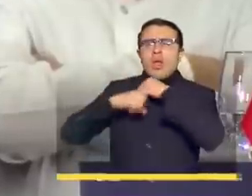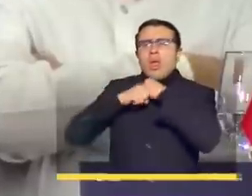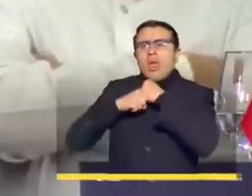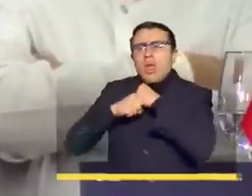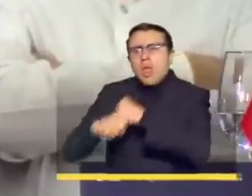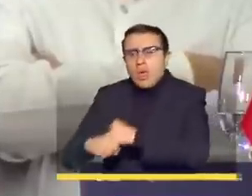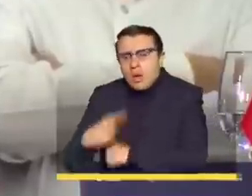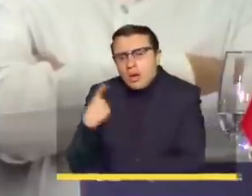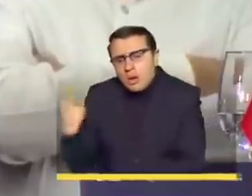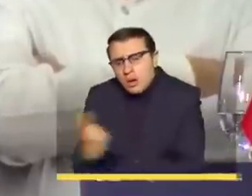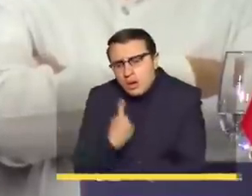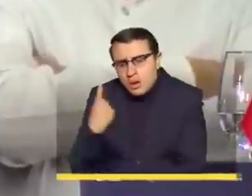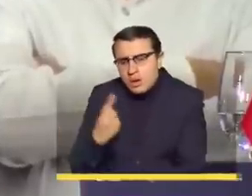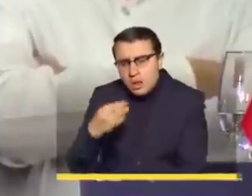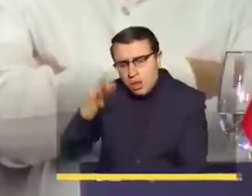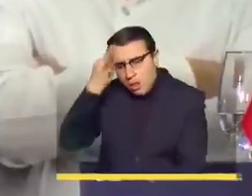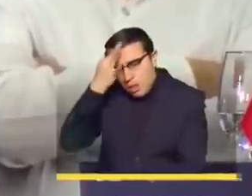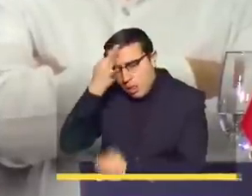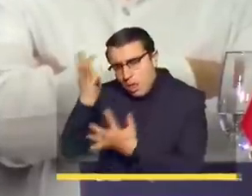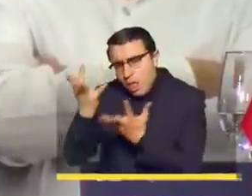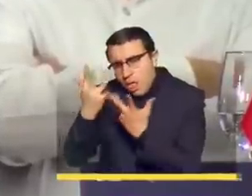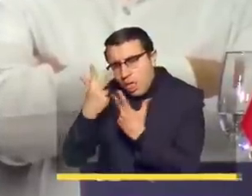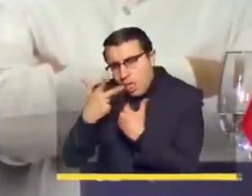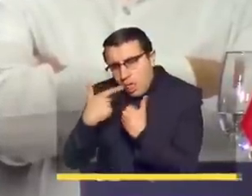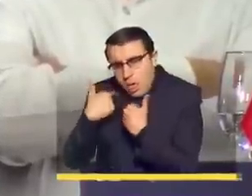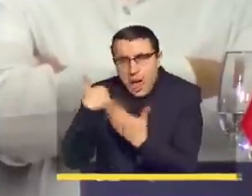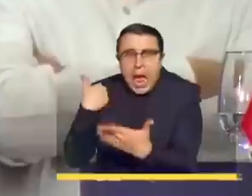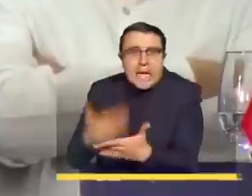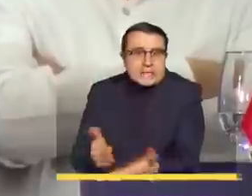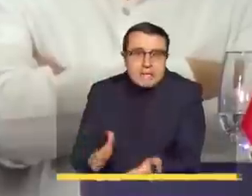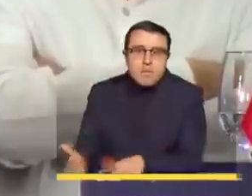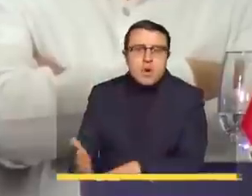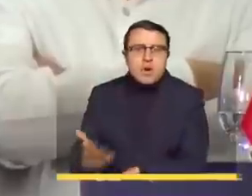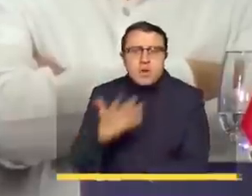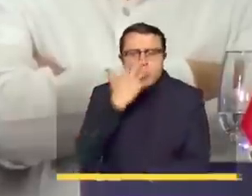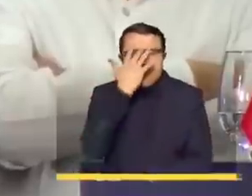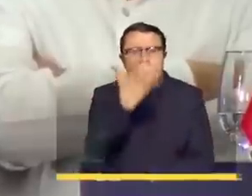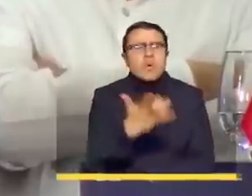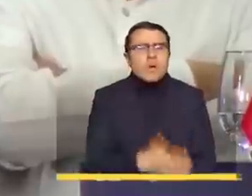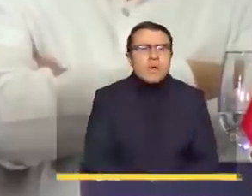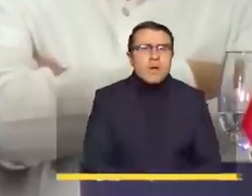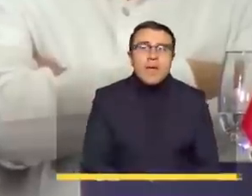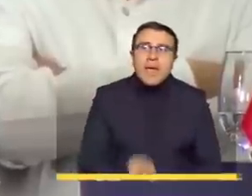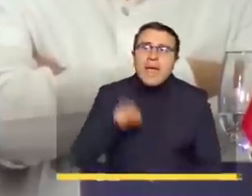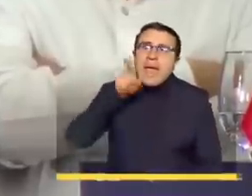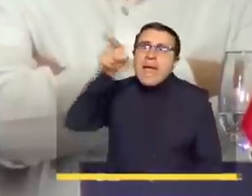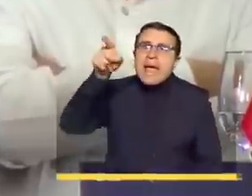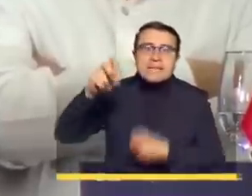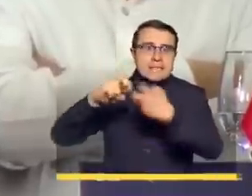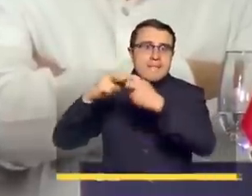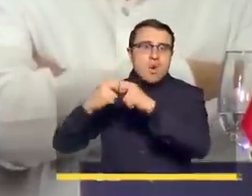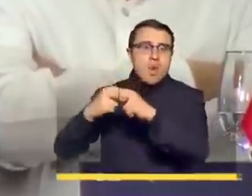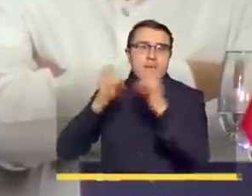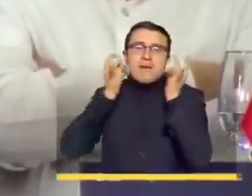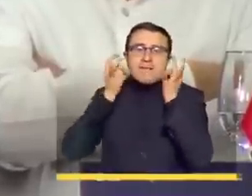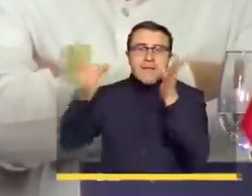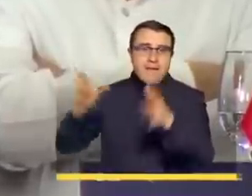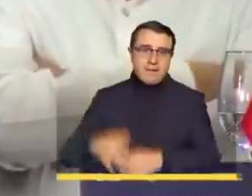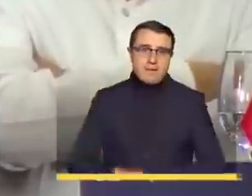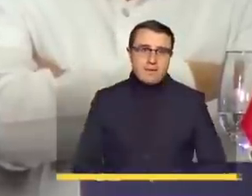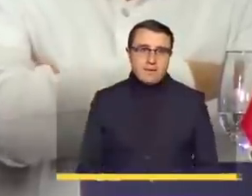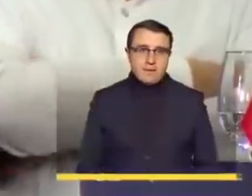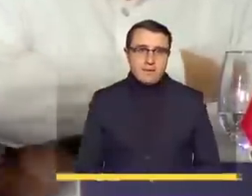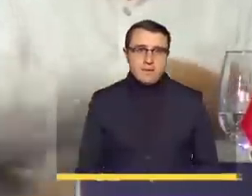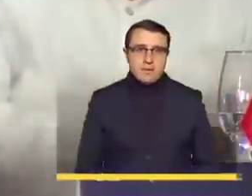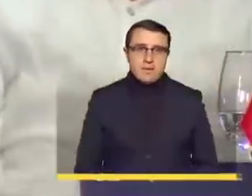consumen solitariamente drogas hasta matarse. Ese es el problema central. Como esa